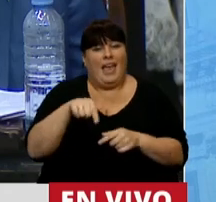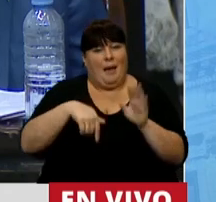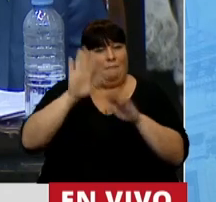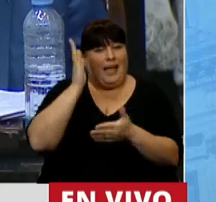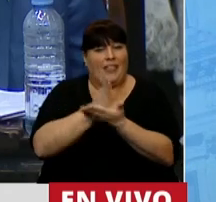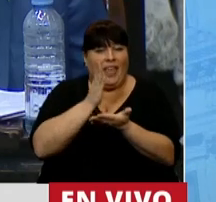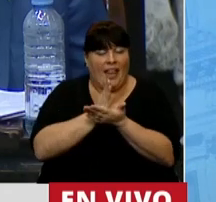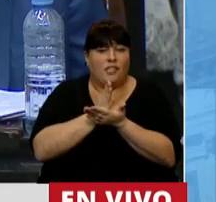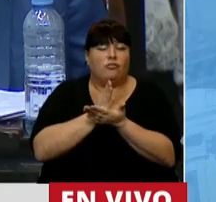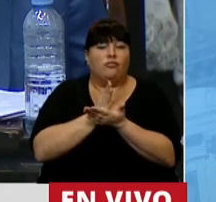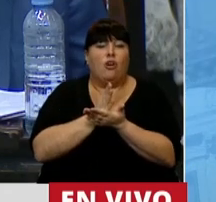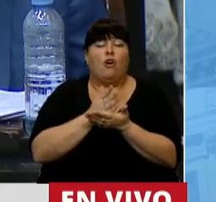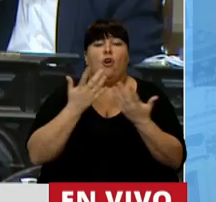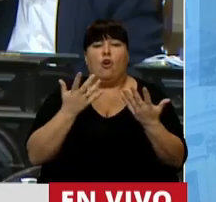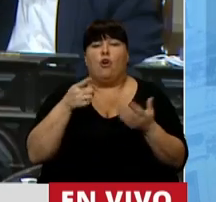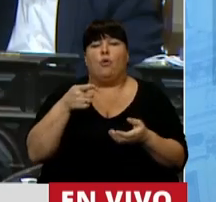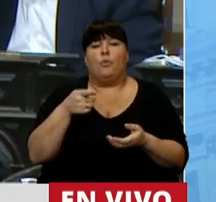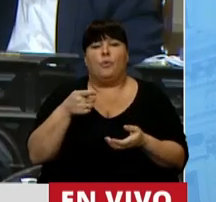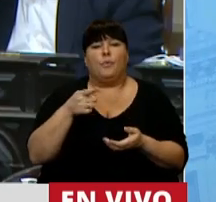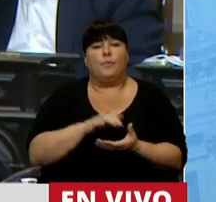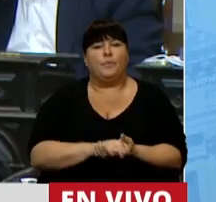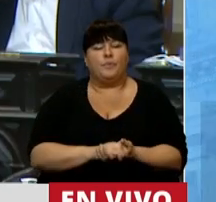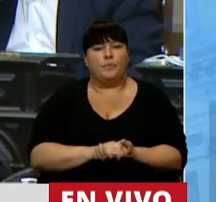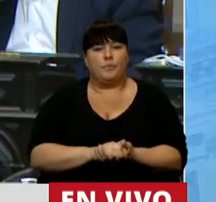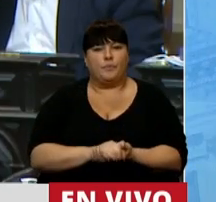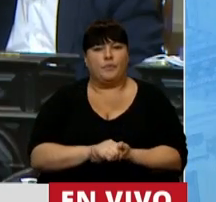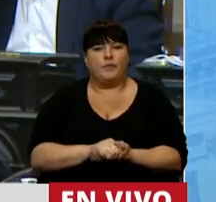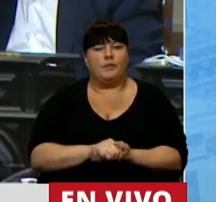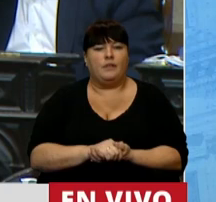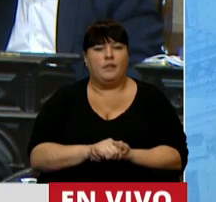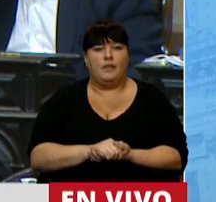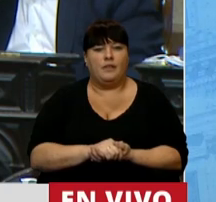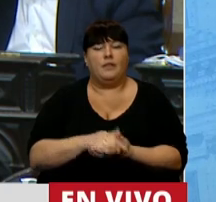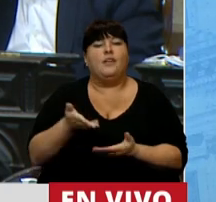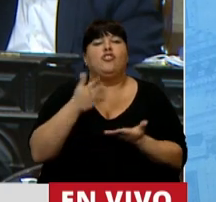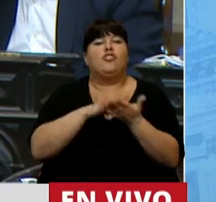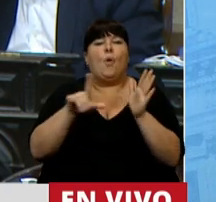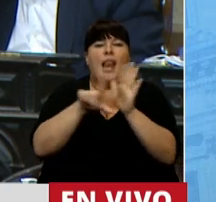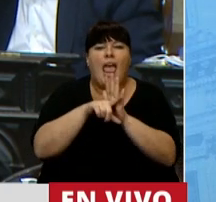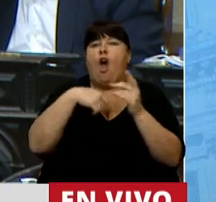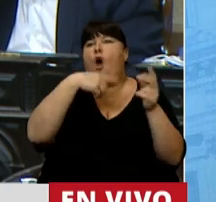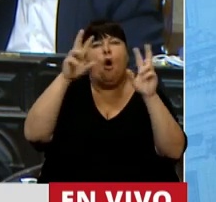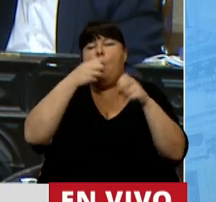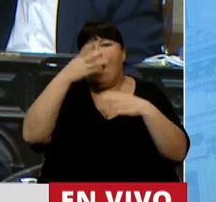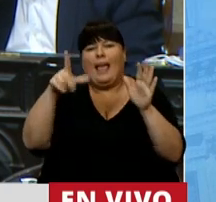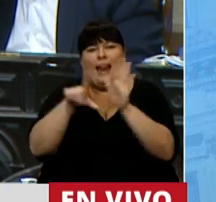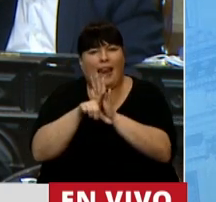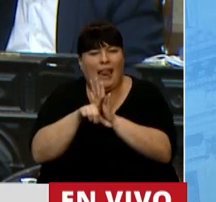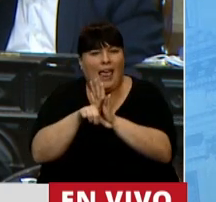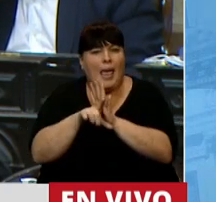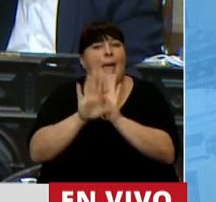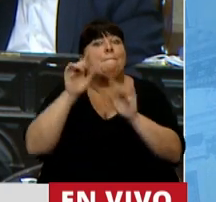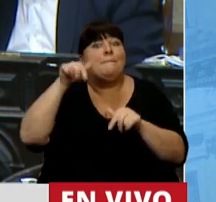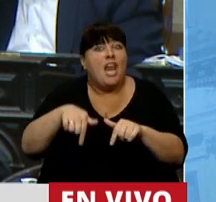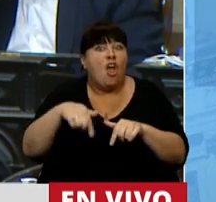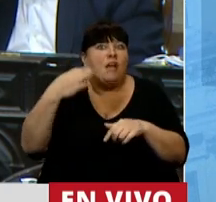ampliación de derechos, obviamente que el impulso a las leyes en cuestión o a cualquier ley, pero en